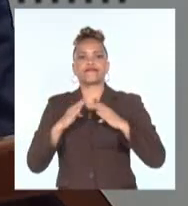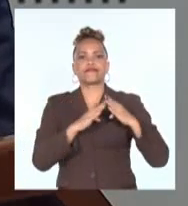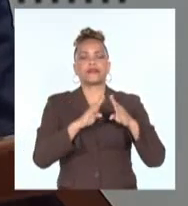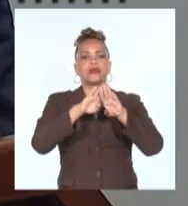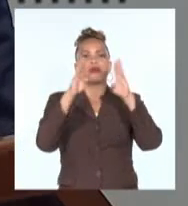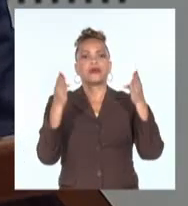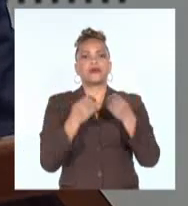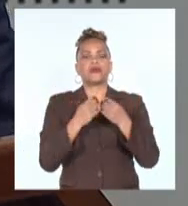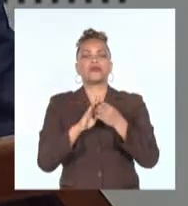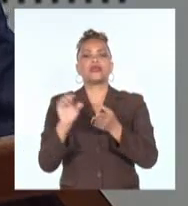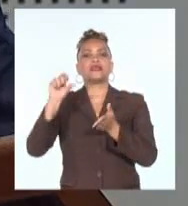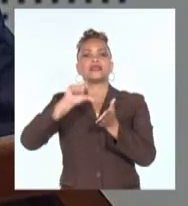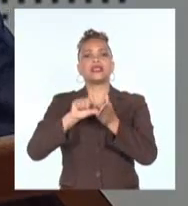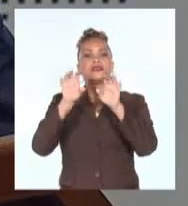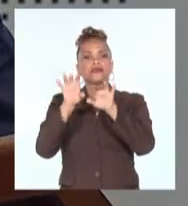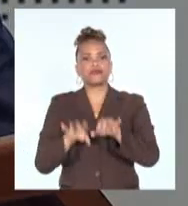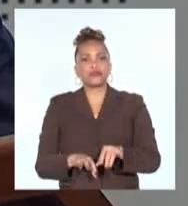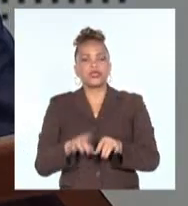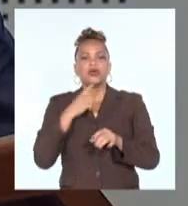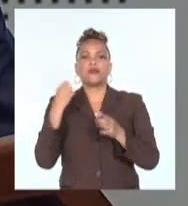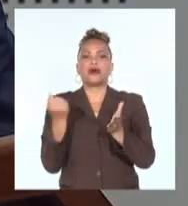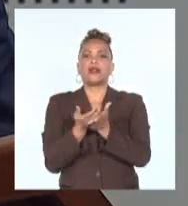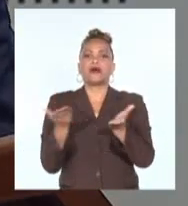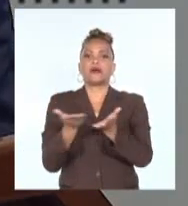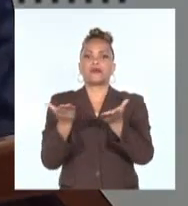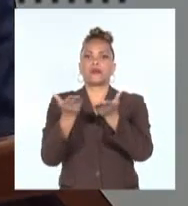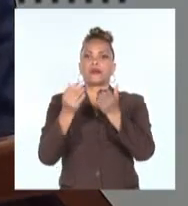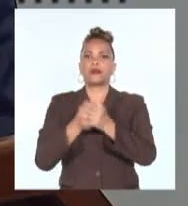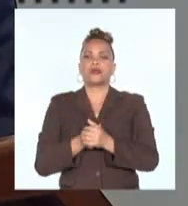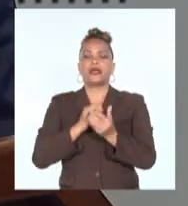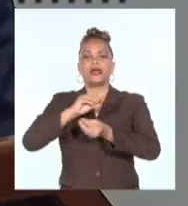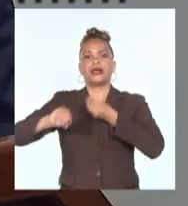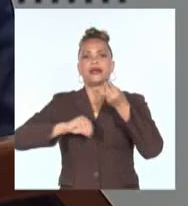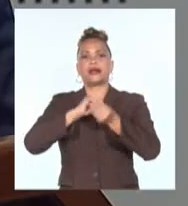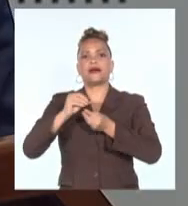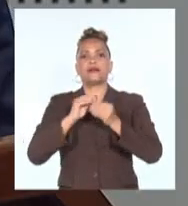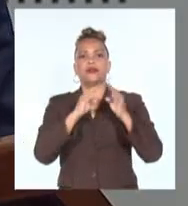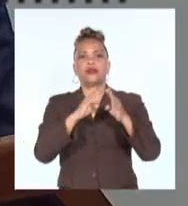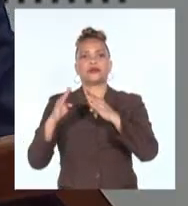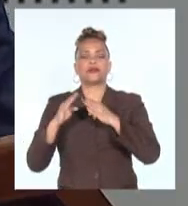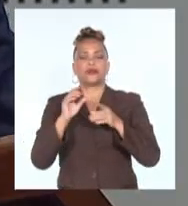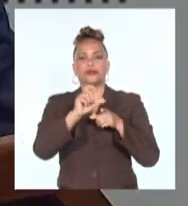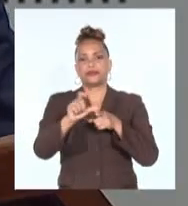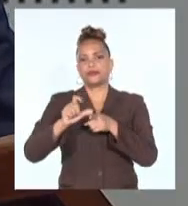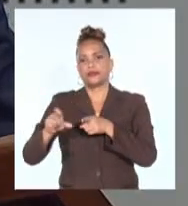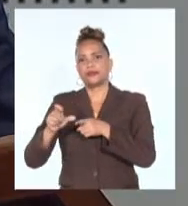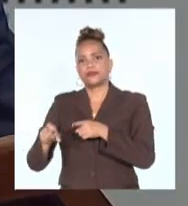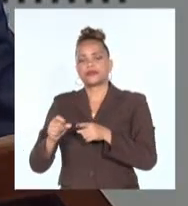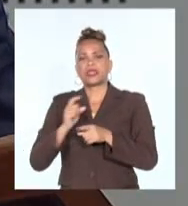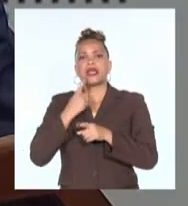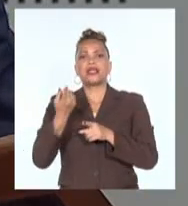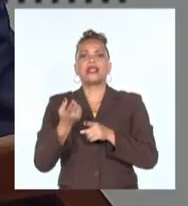centros digitales para apoyar la aceleración de las transformaciones rurales. Nuestra plataforma geoespacial